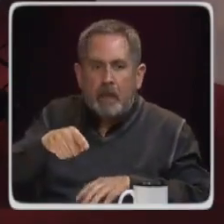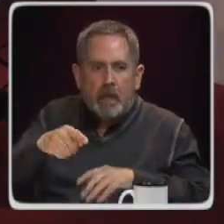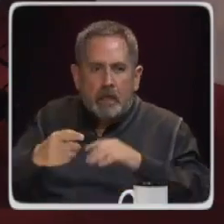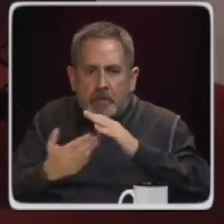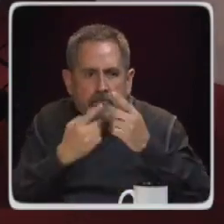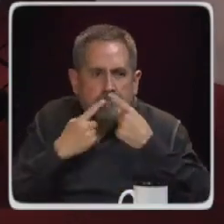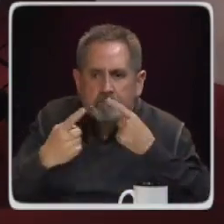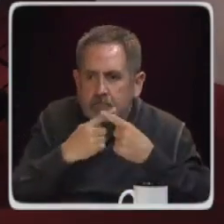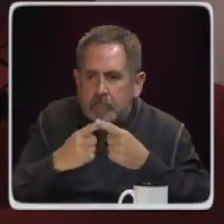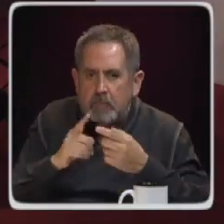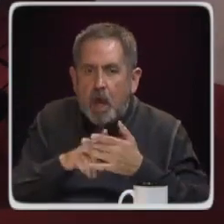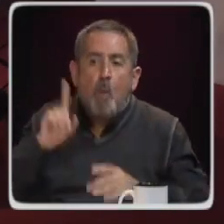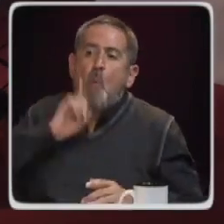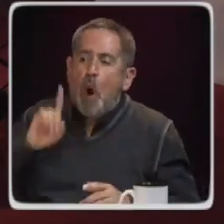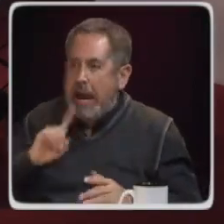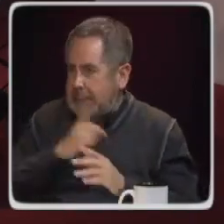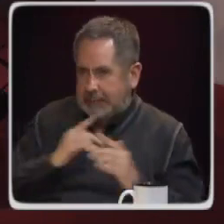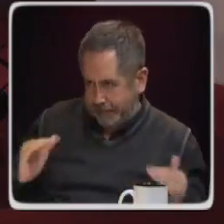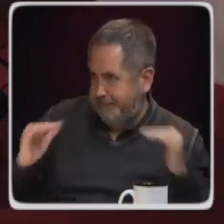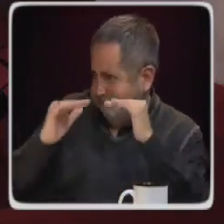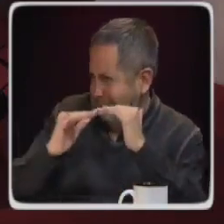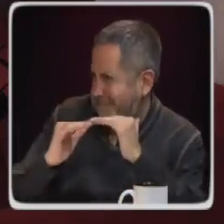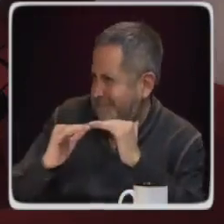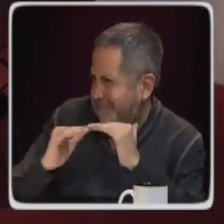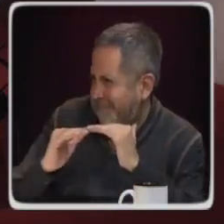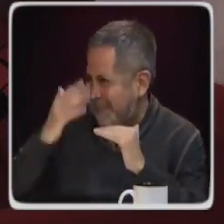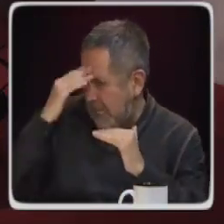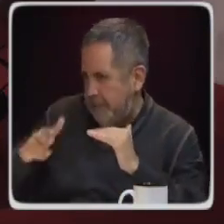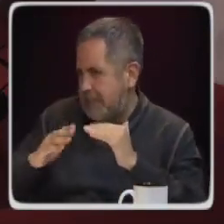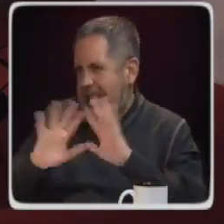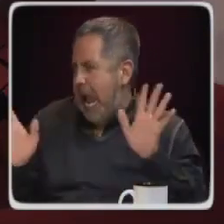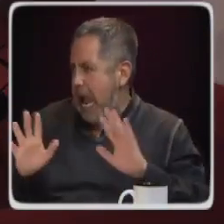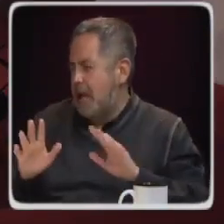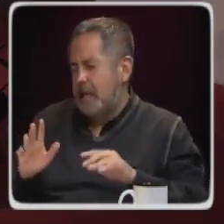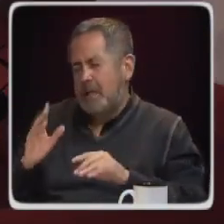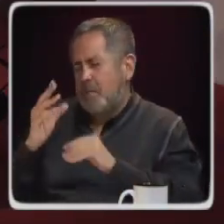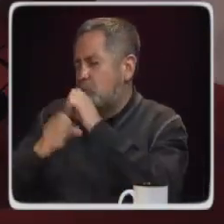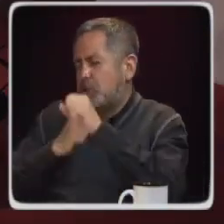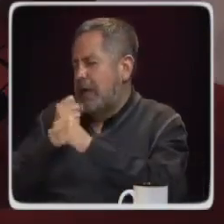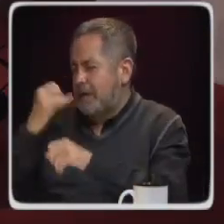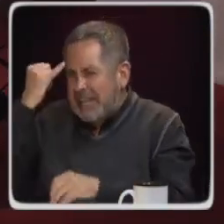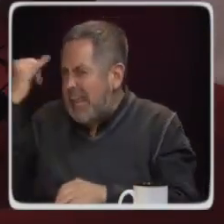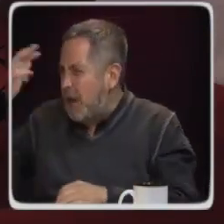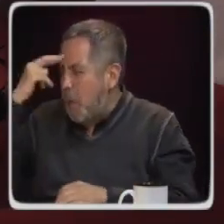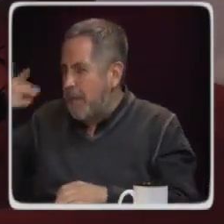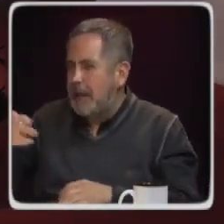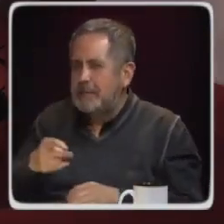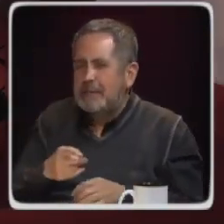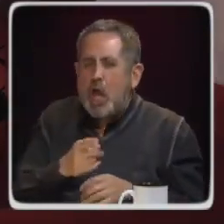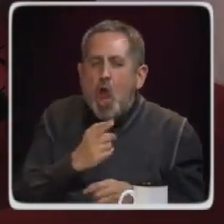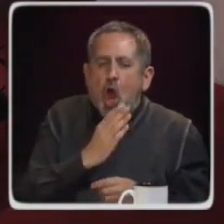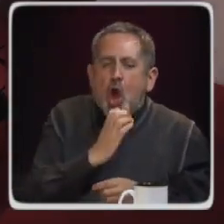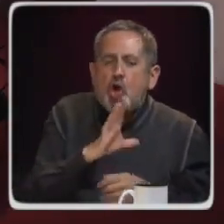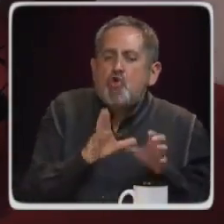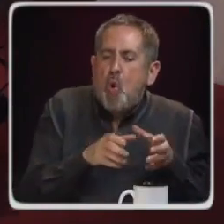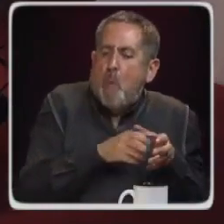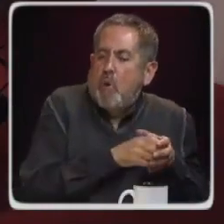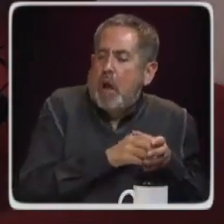encuesta que nos platicaban que se va a realizar por mandato de la Corte justamente para poder recoger pues,